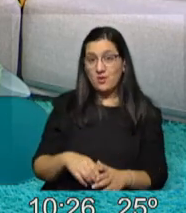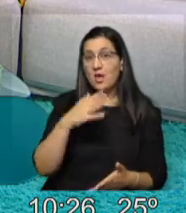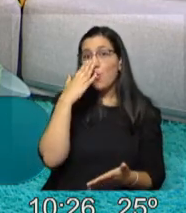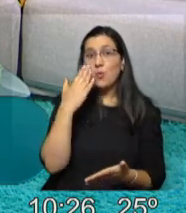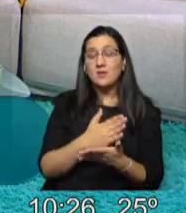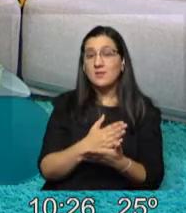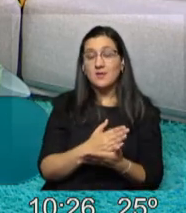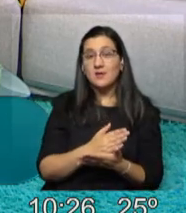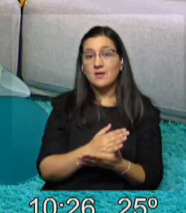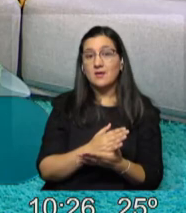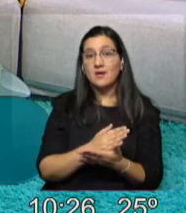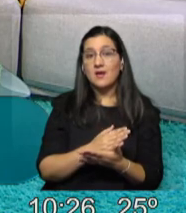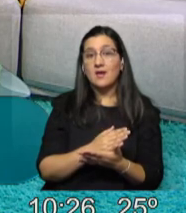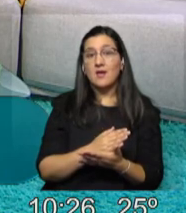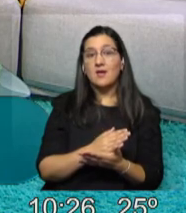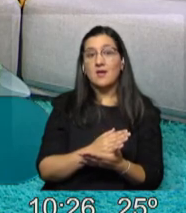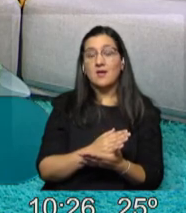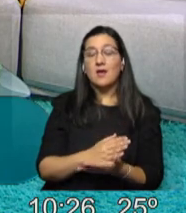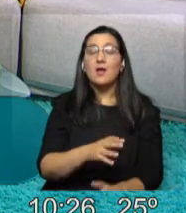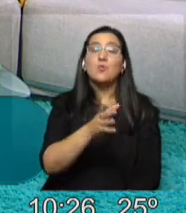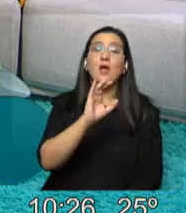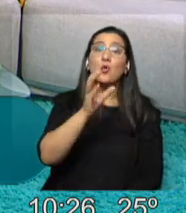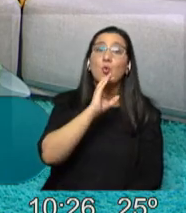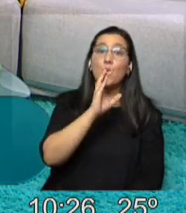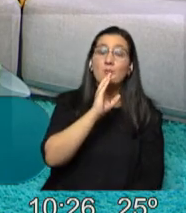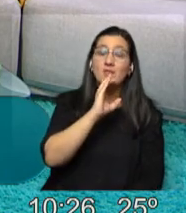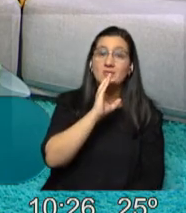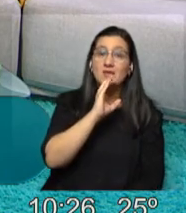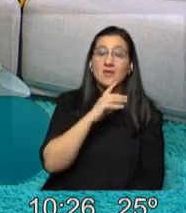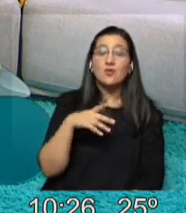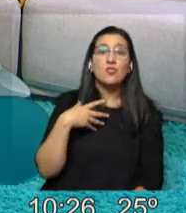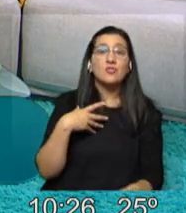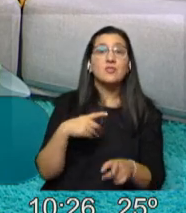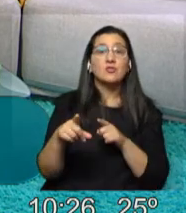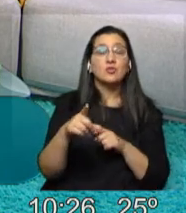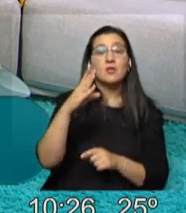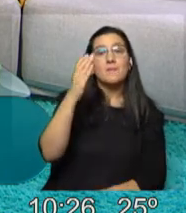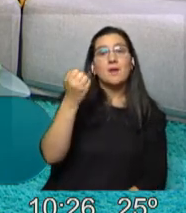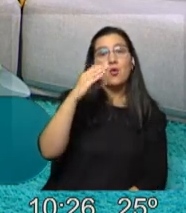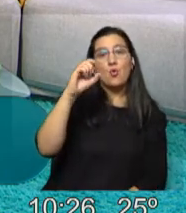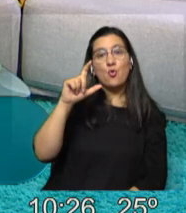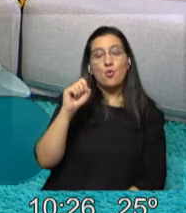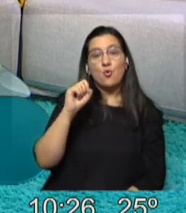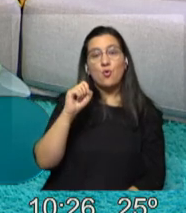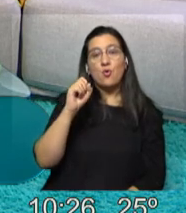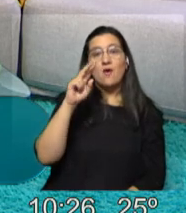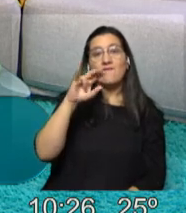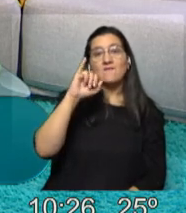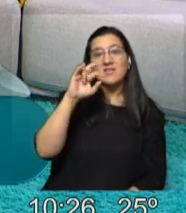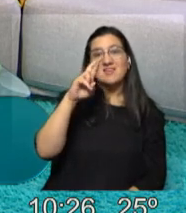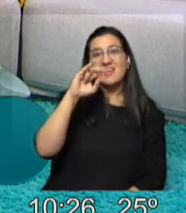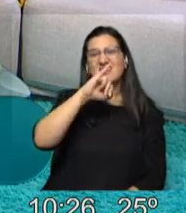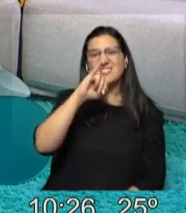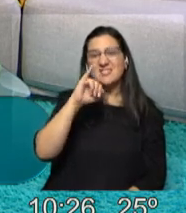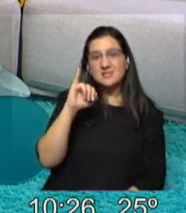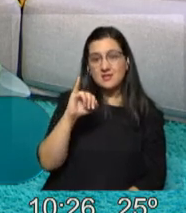última aventura. Comedia dirigida por mi amigo Paolo Virzi, con Z. Está